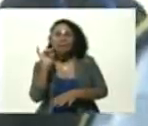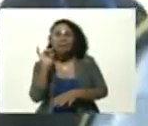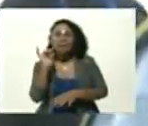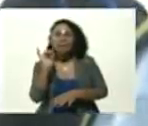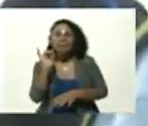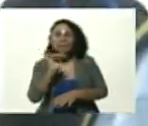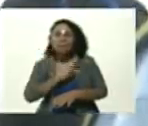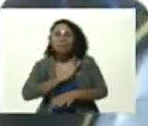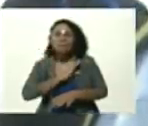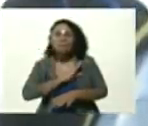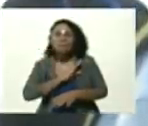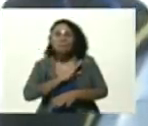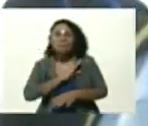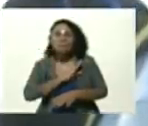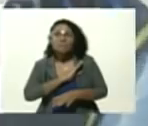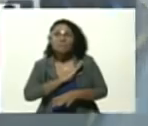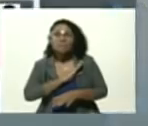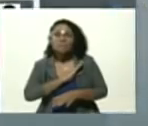tenemos